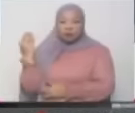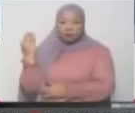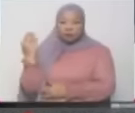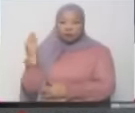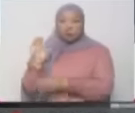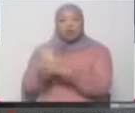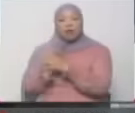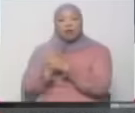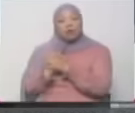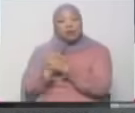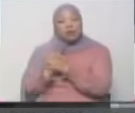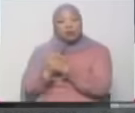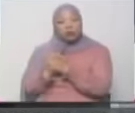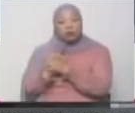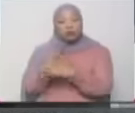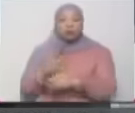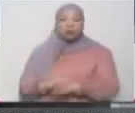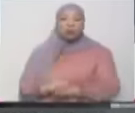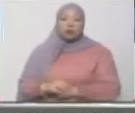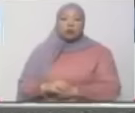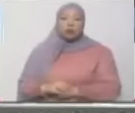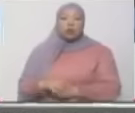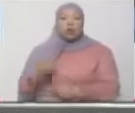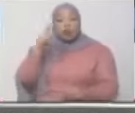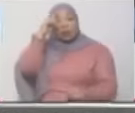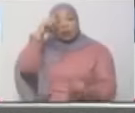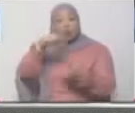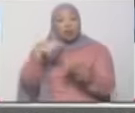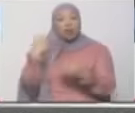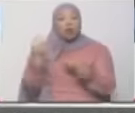compañero, es el camino